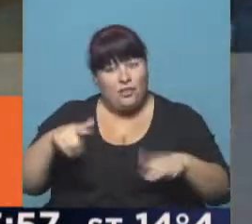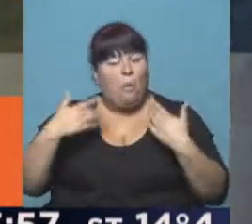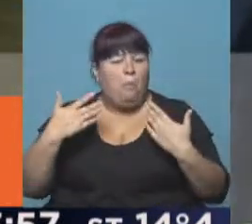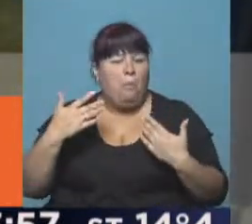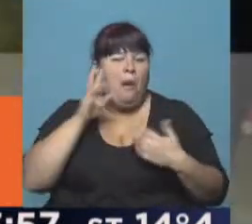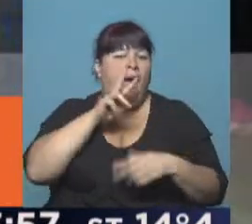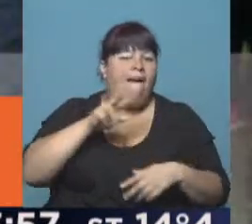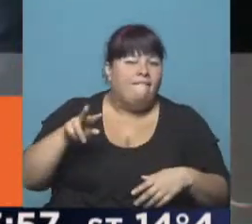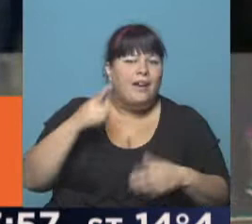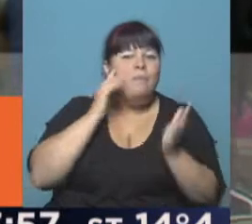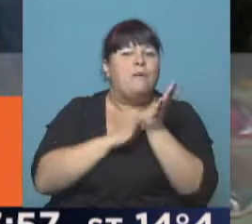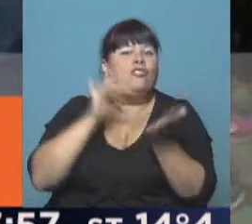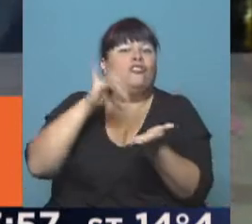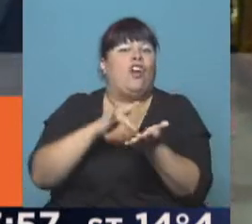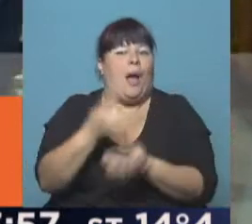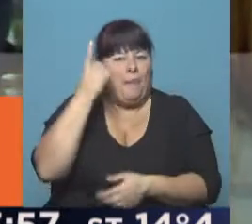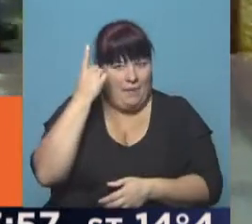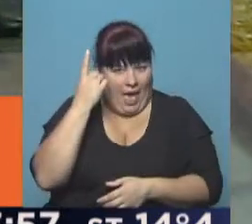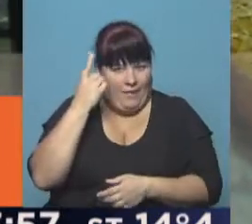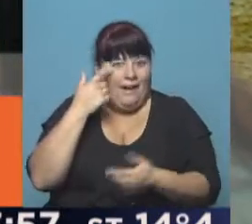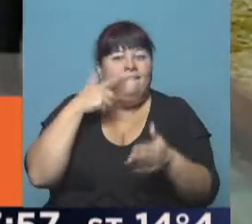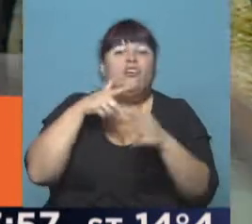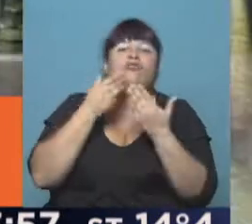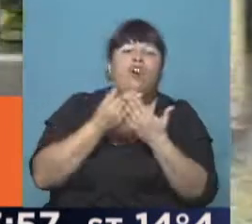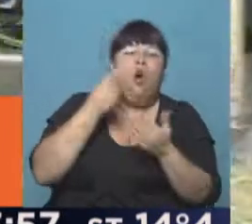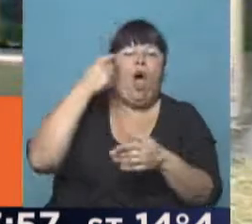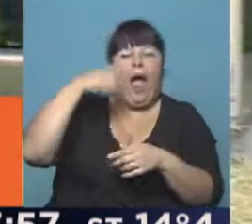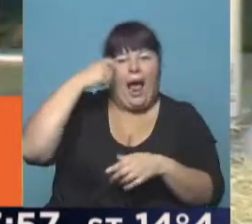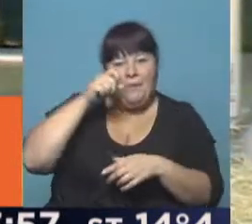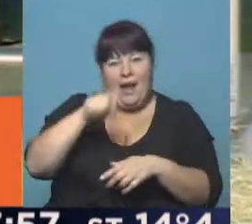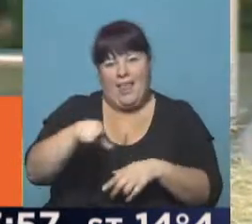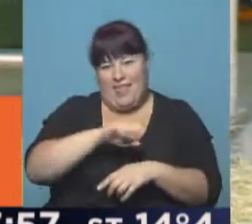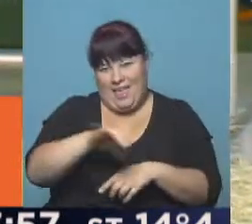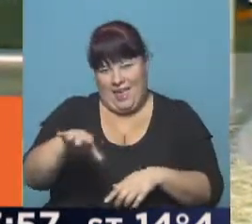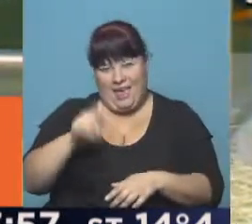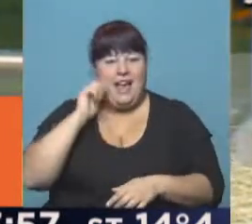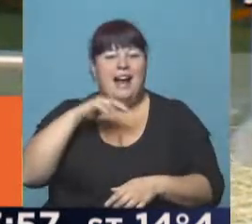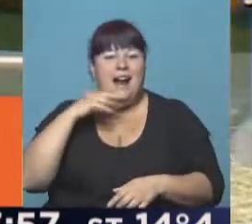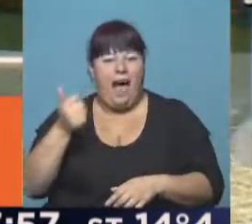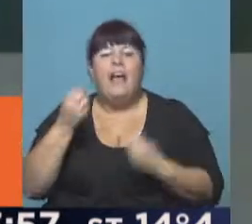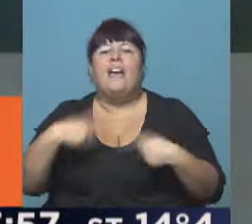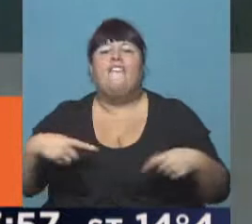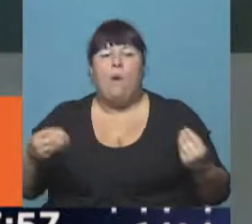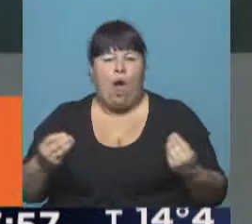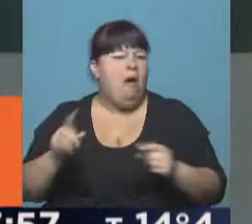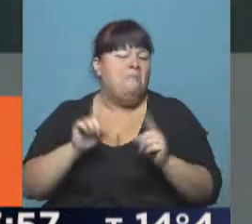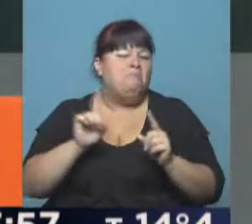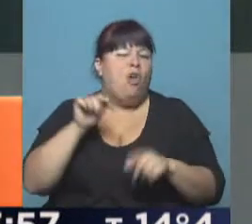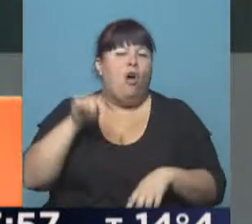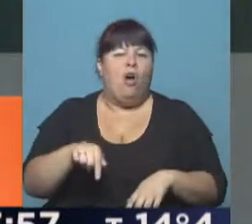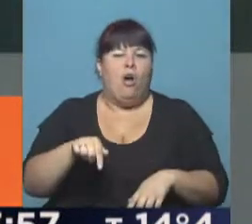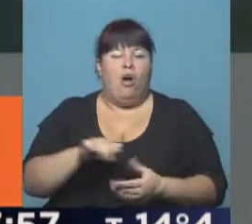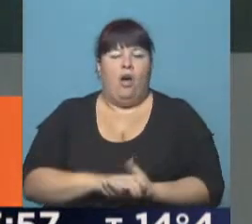pueden experimentar por primera vez el acercamiento con animales de granja. ¿Qué variedades hay aquí? No, bueno, acá